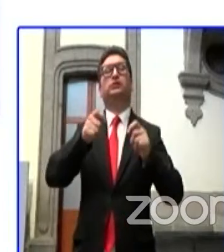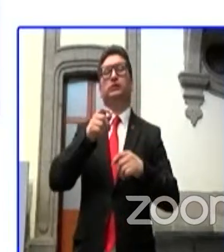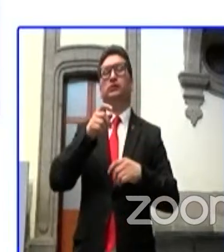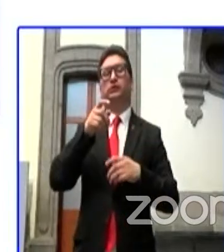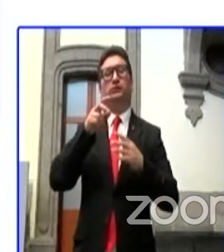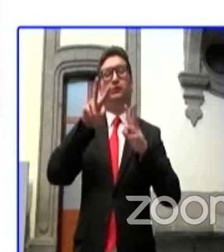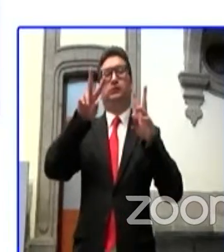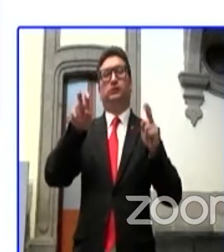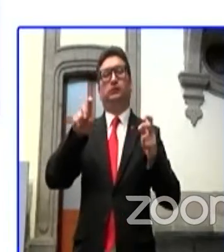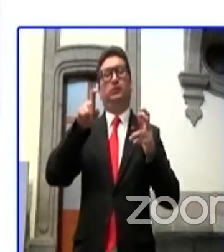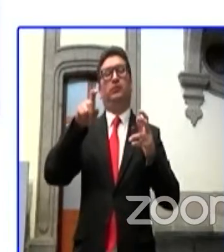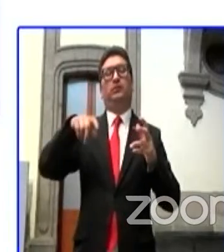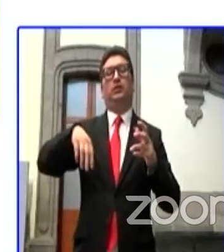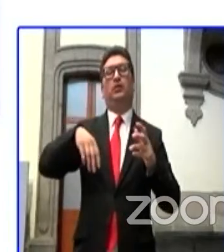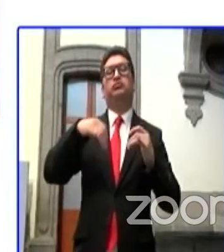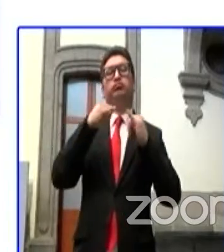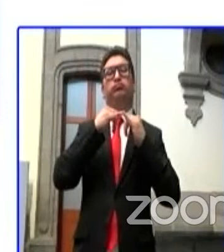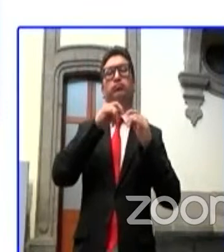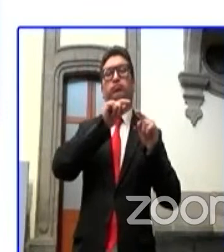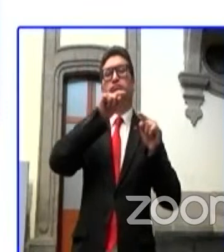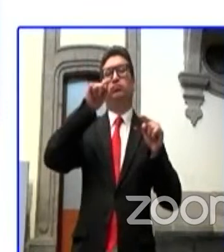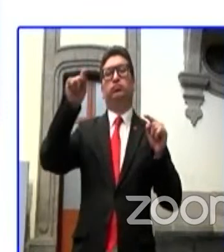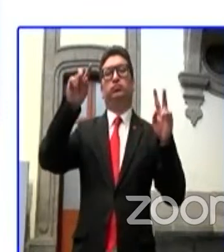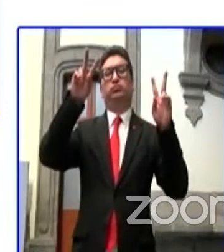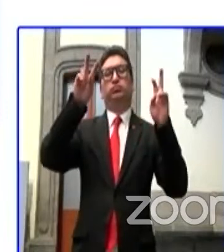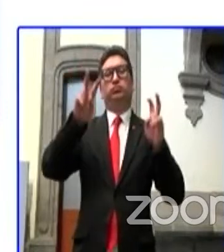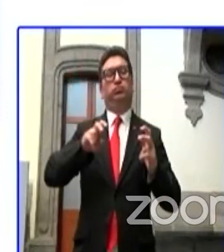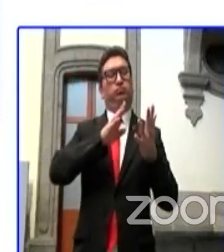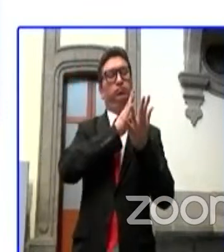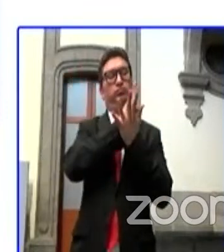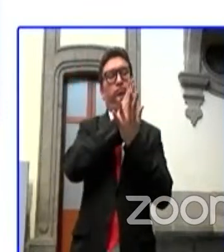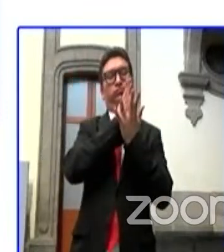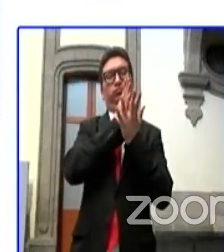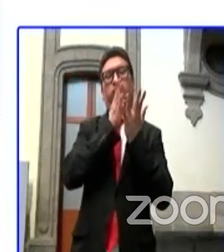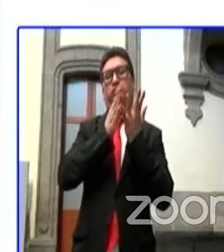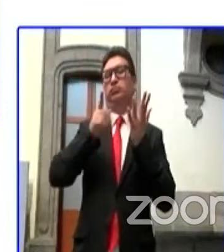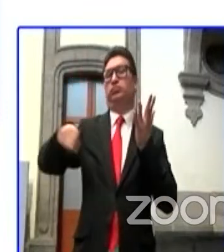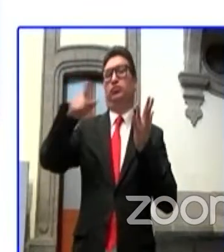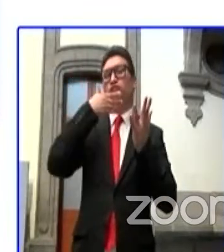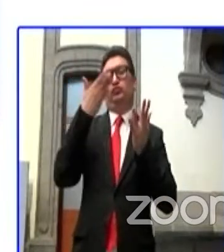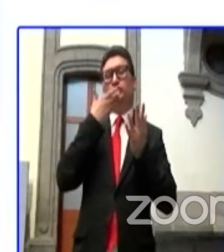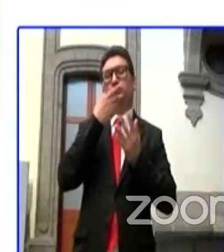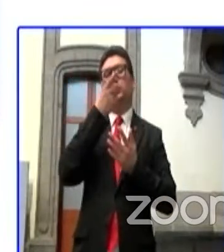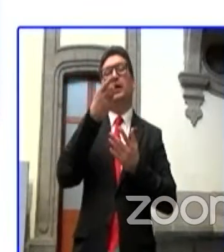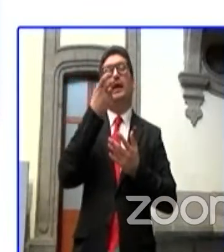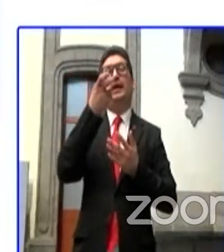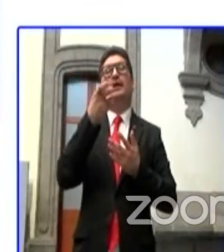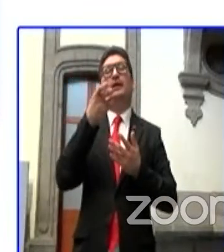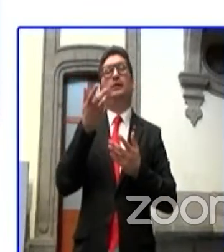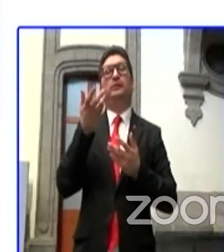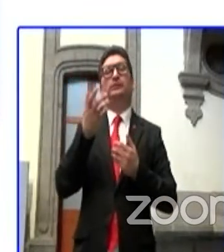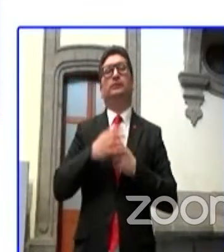tan mencionada, y muy especialmente el poner en práctica varios